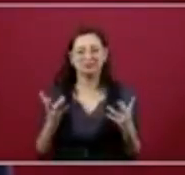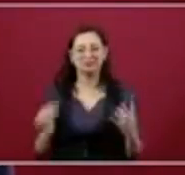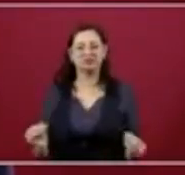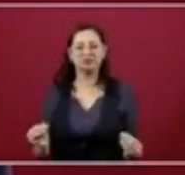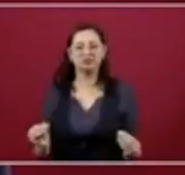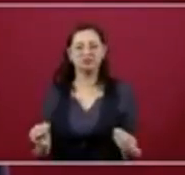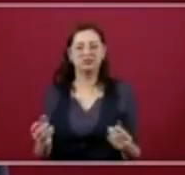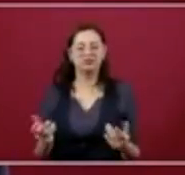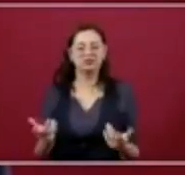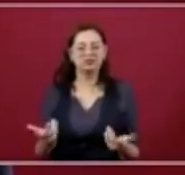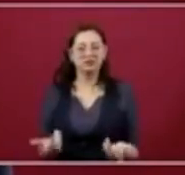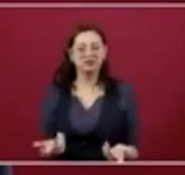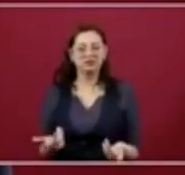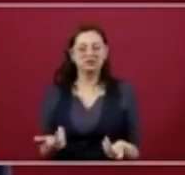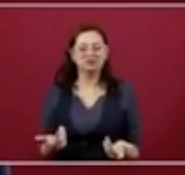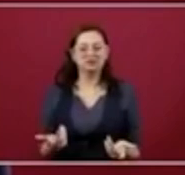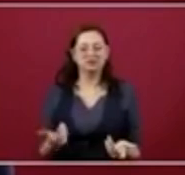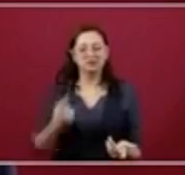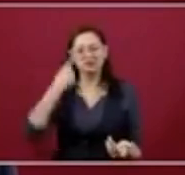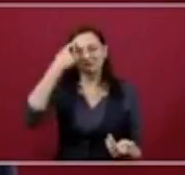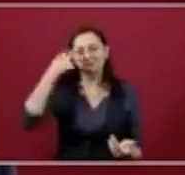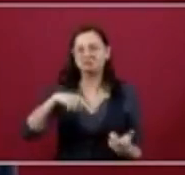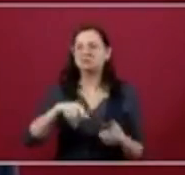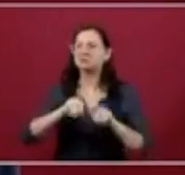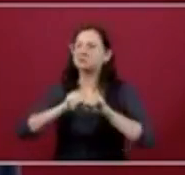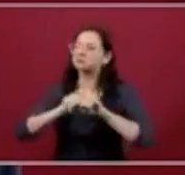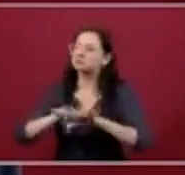para transmitir mensajes,